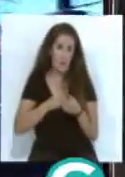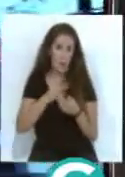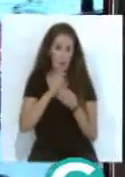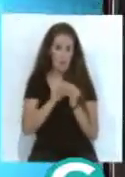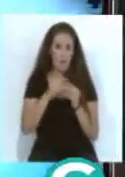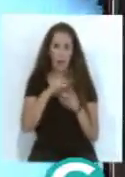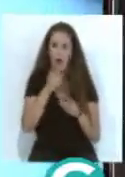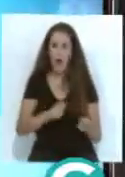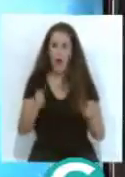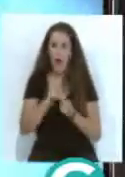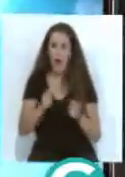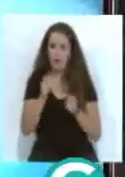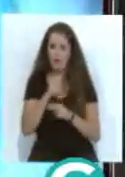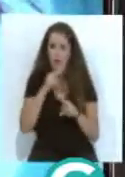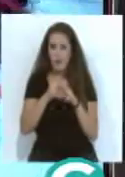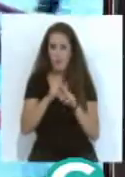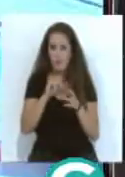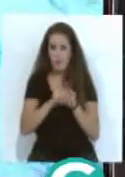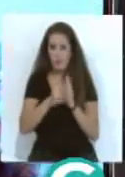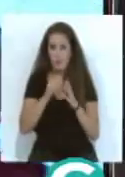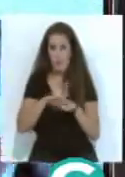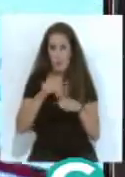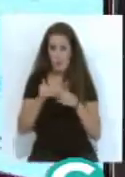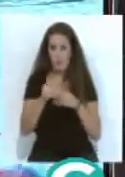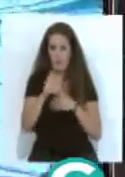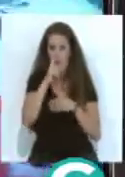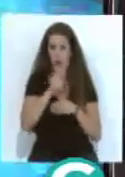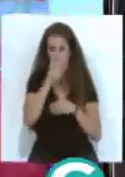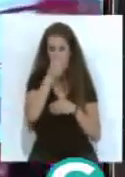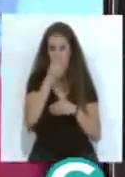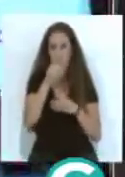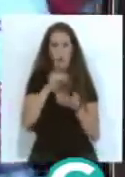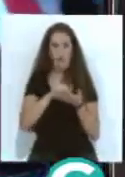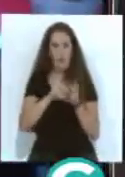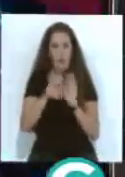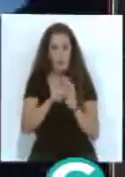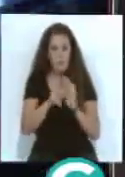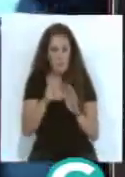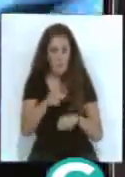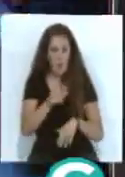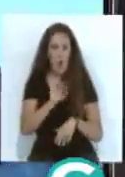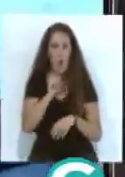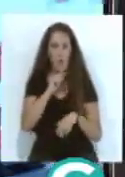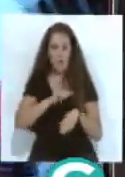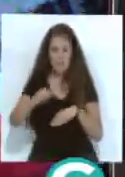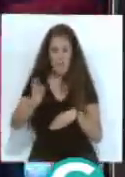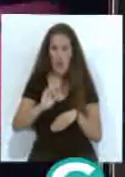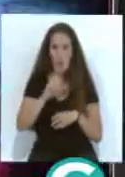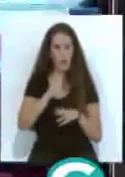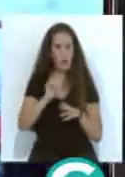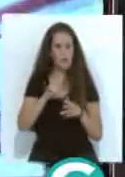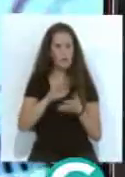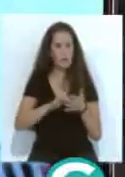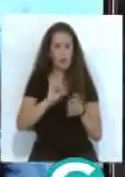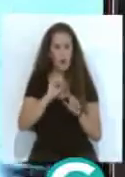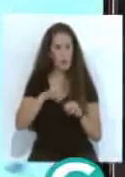anuncian los nombres de los proyectos para el próximo año. Hay veces que es con un vídeo, con un mensaje, con un texto, pero nunca